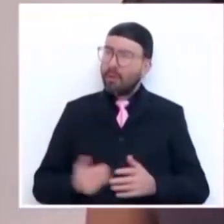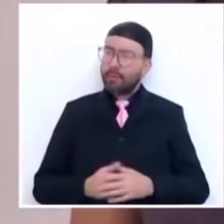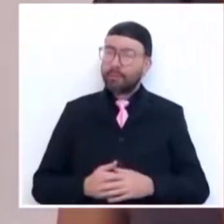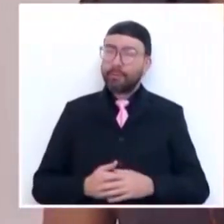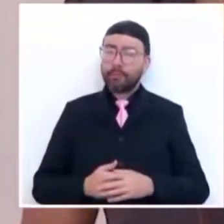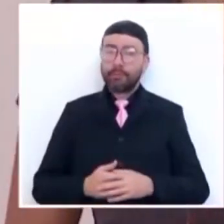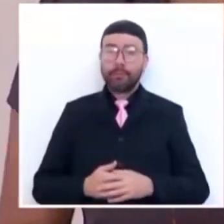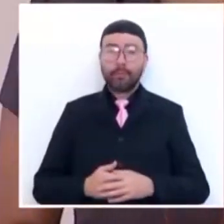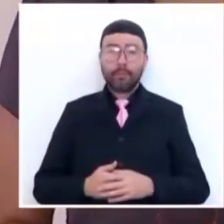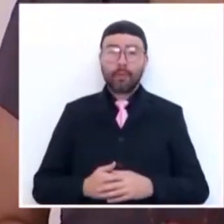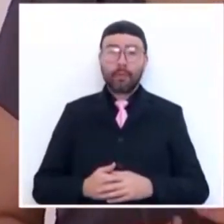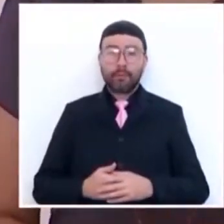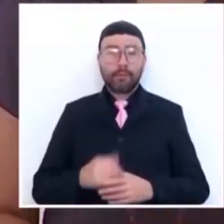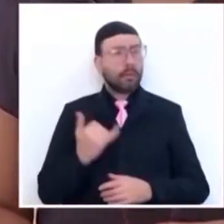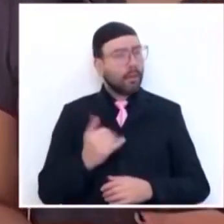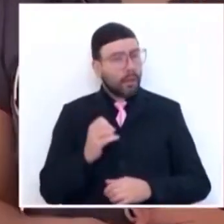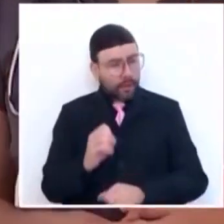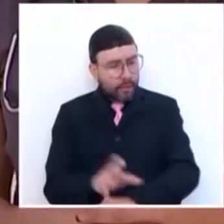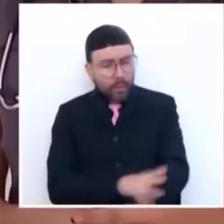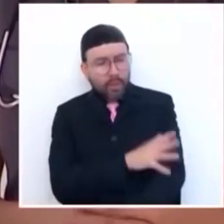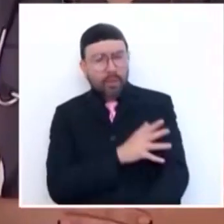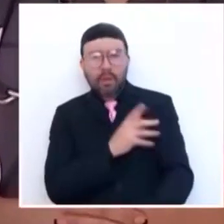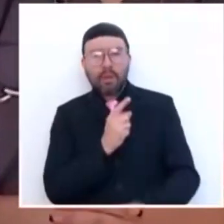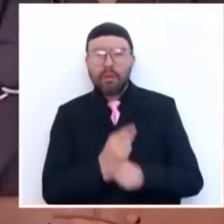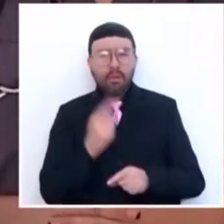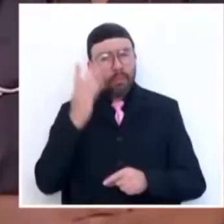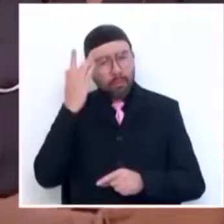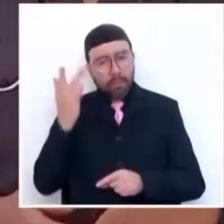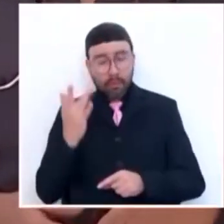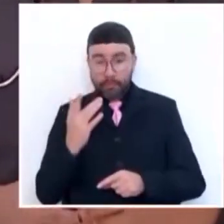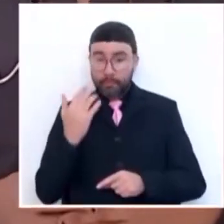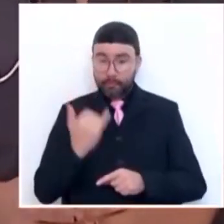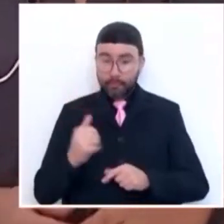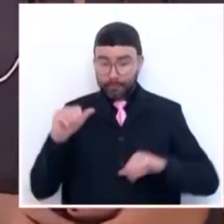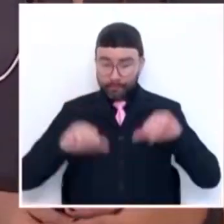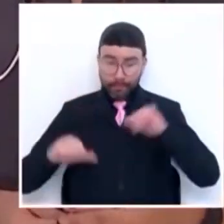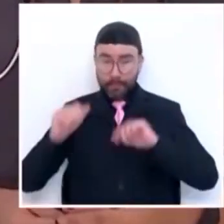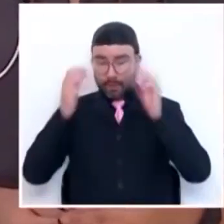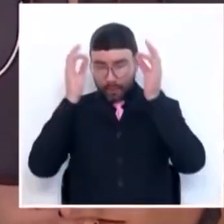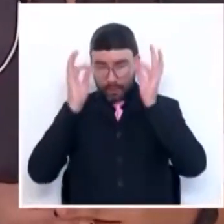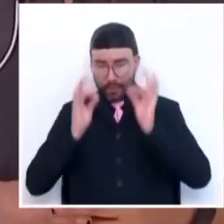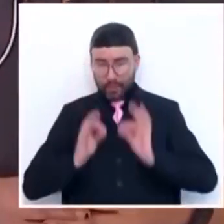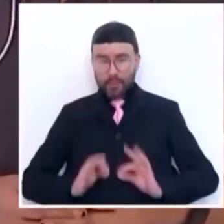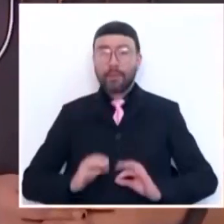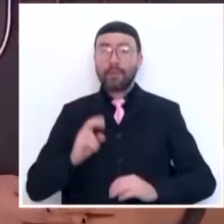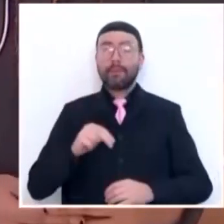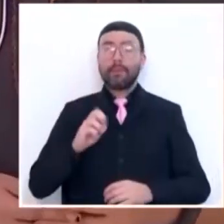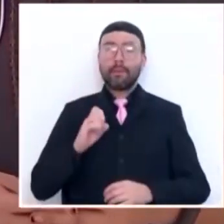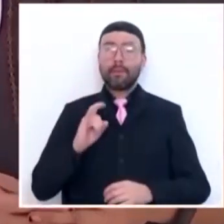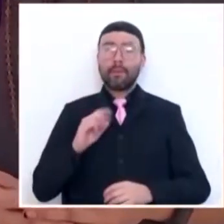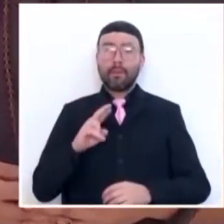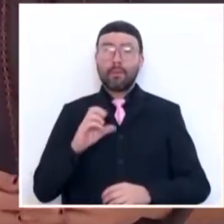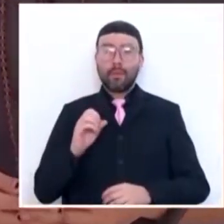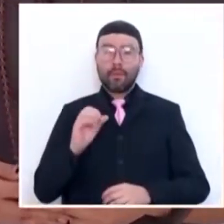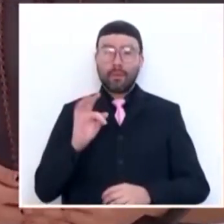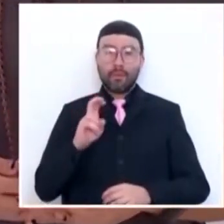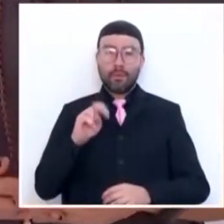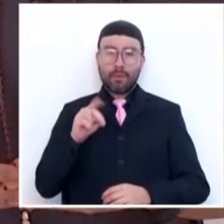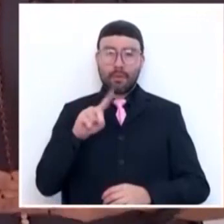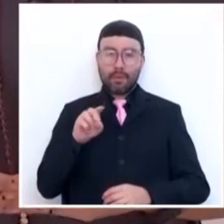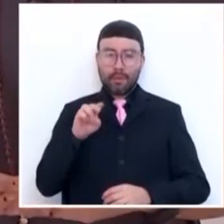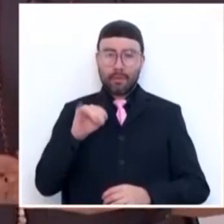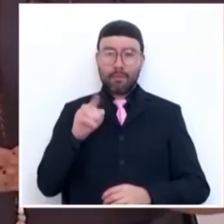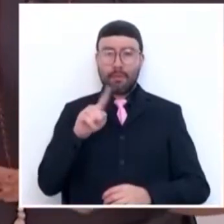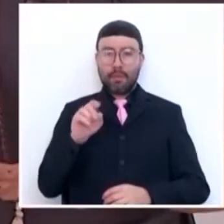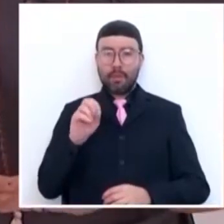Las emociones están causadas por unas sustancias químicas llamadas neurotransmisores, también por hormonas, que realmente